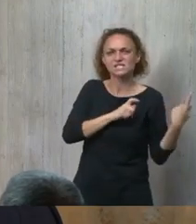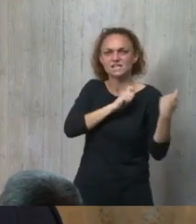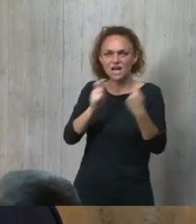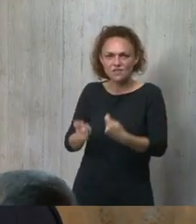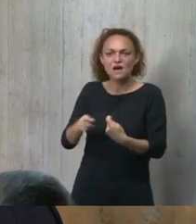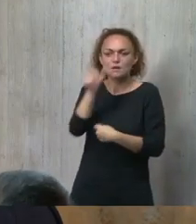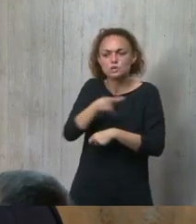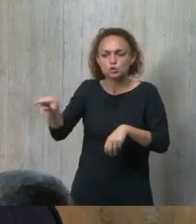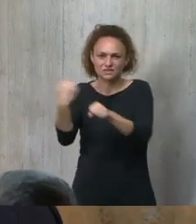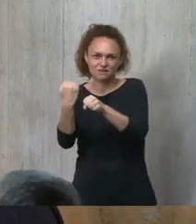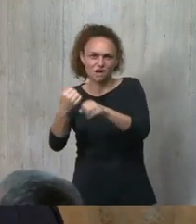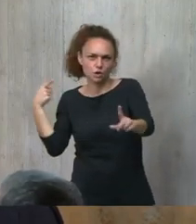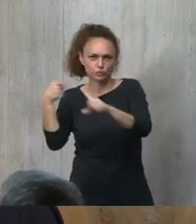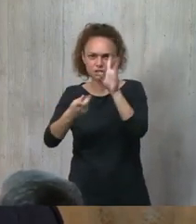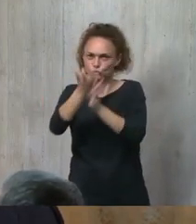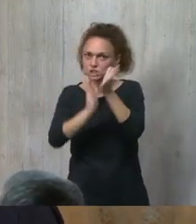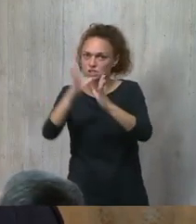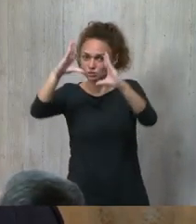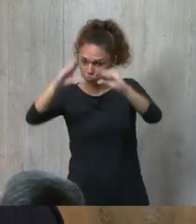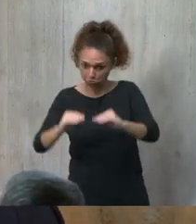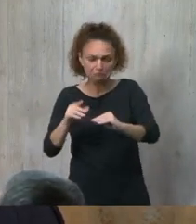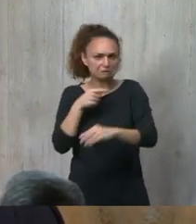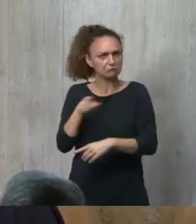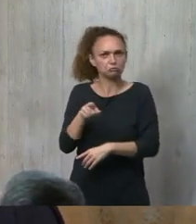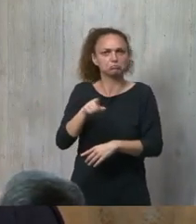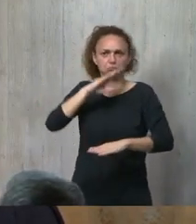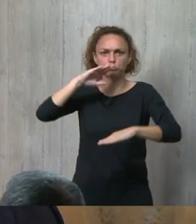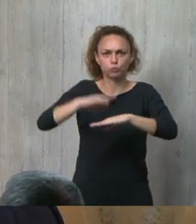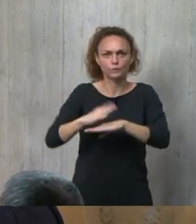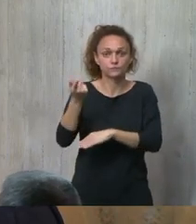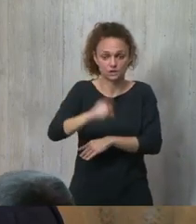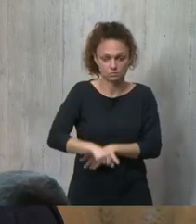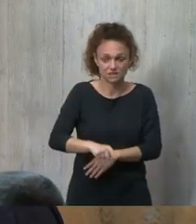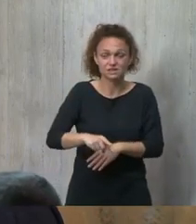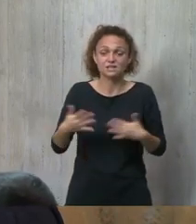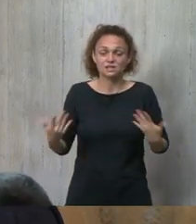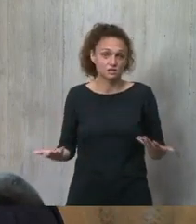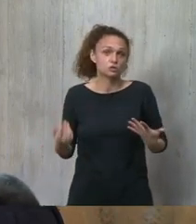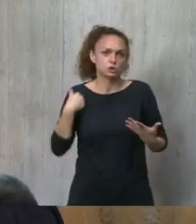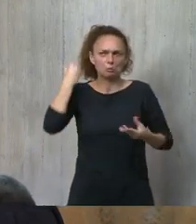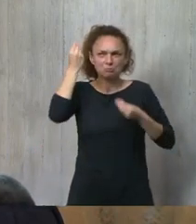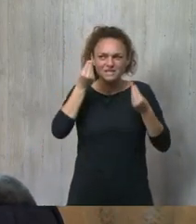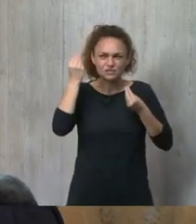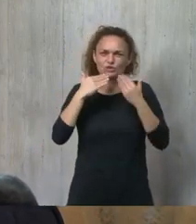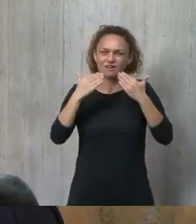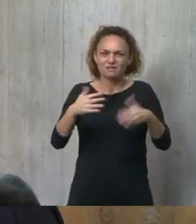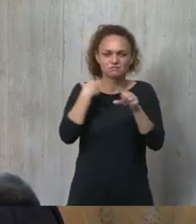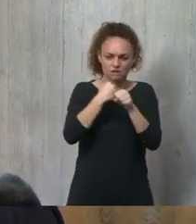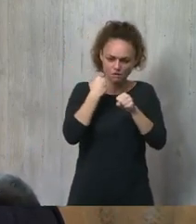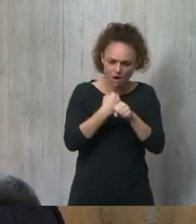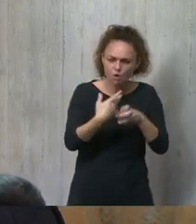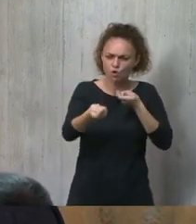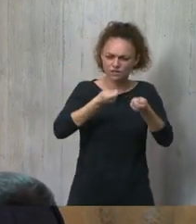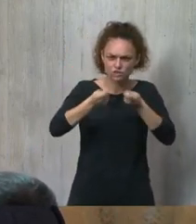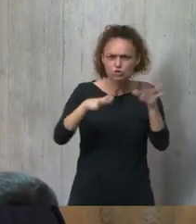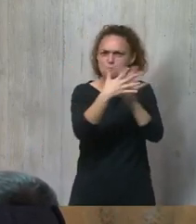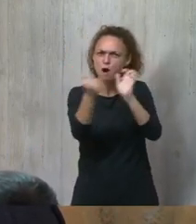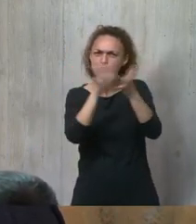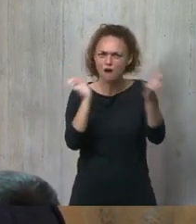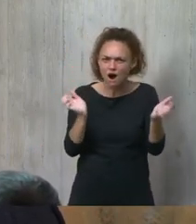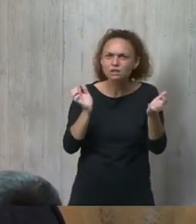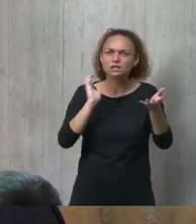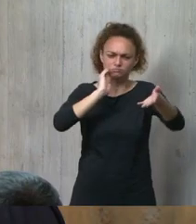se han cumplido perfectamente. Y en estos momentos yo creo que como resultado de ese trabajo de coordinación y de los efectivos de intervención podemos dar el